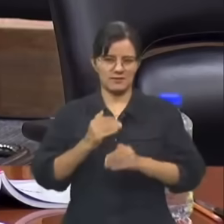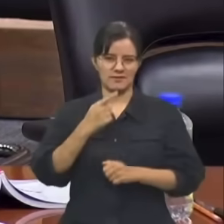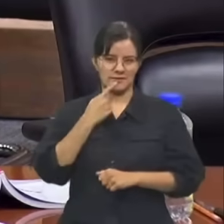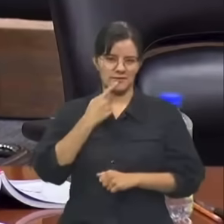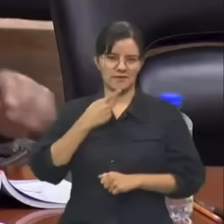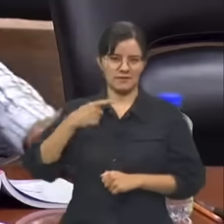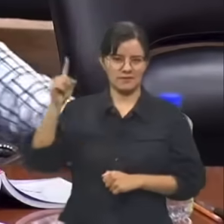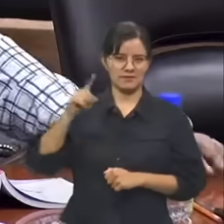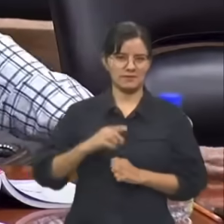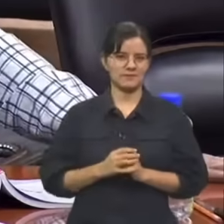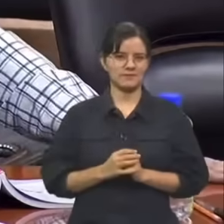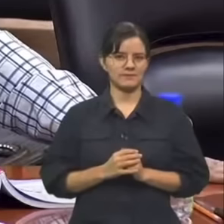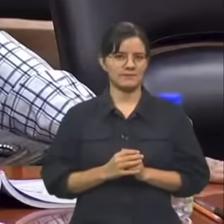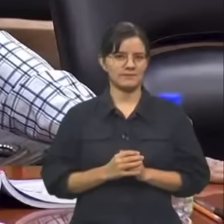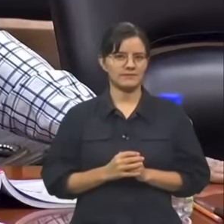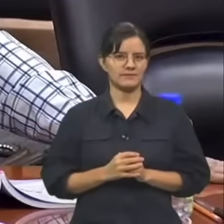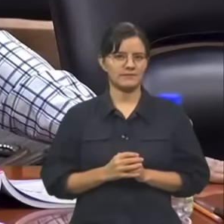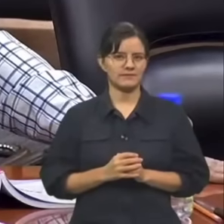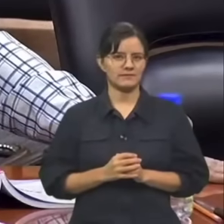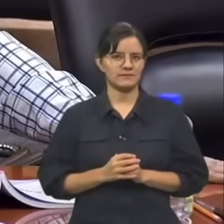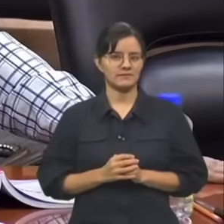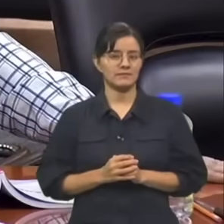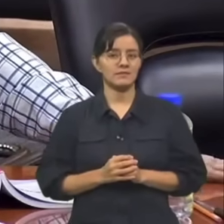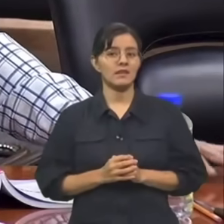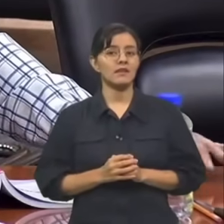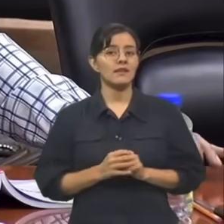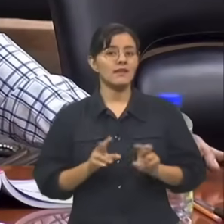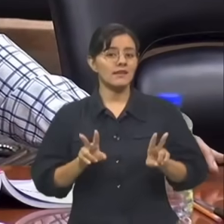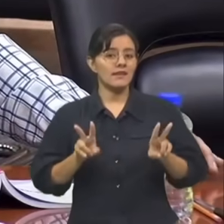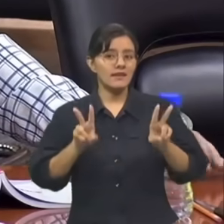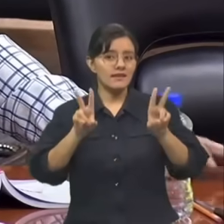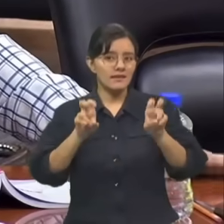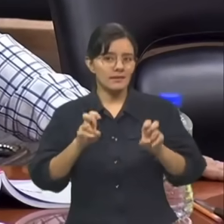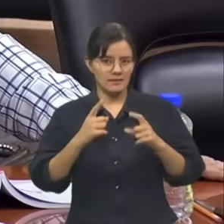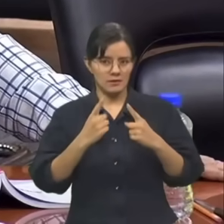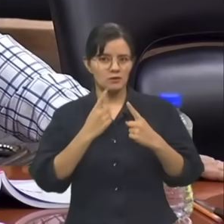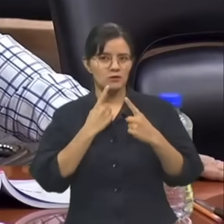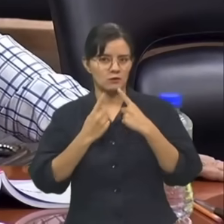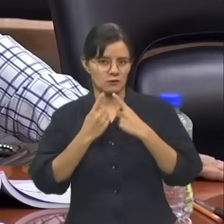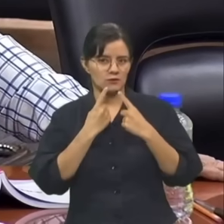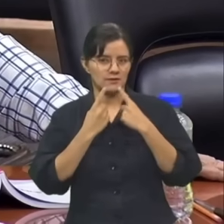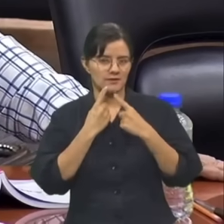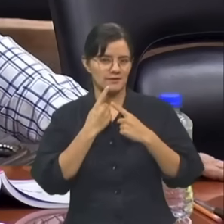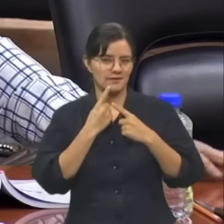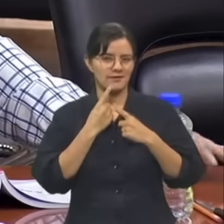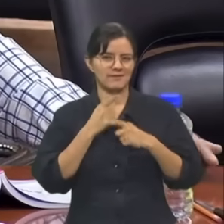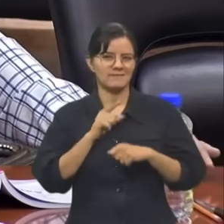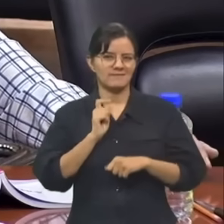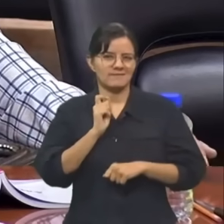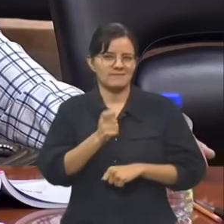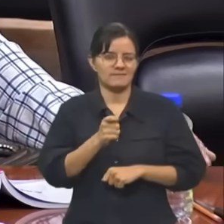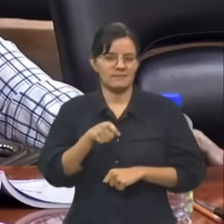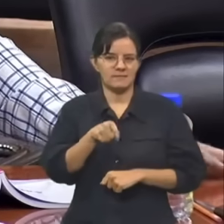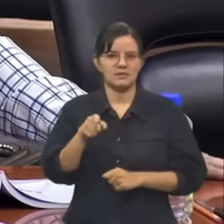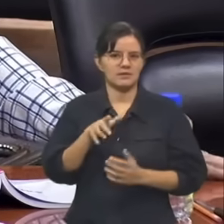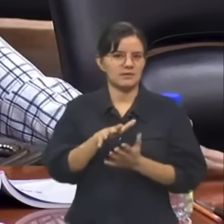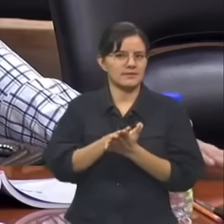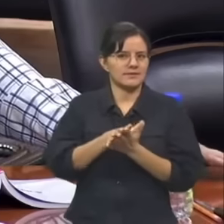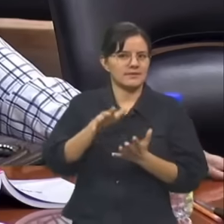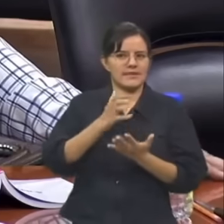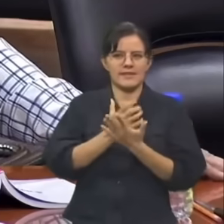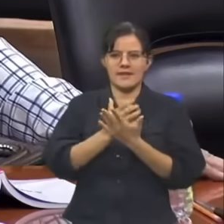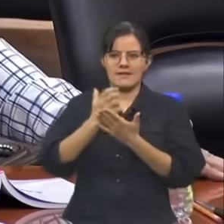a discutir el tema de la sobrer representación aquí hay gente